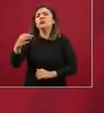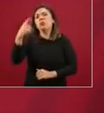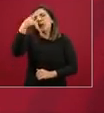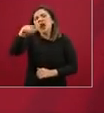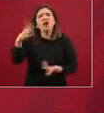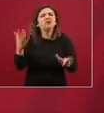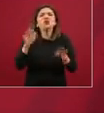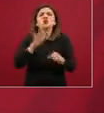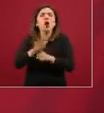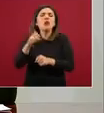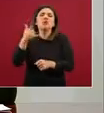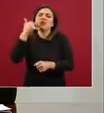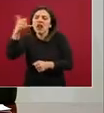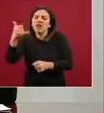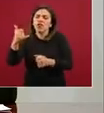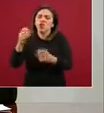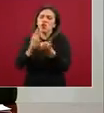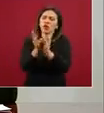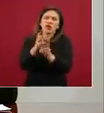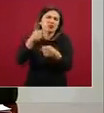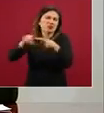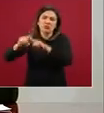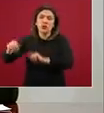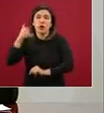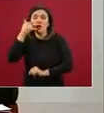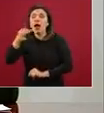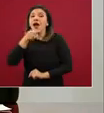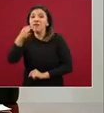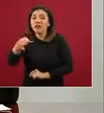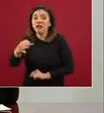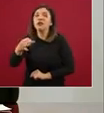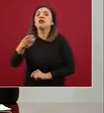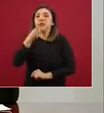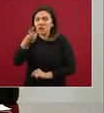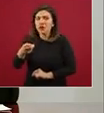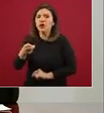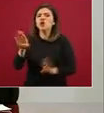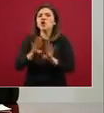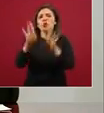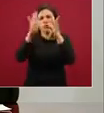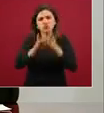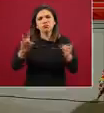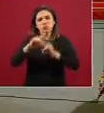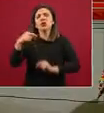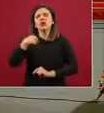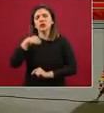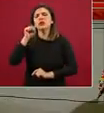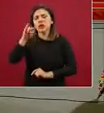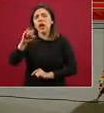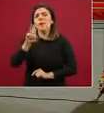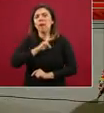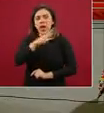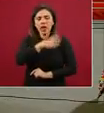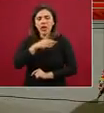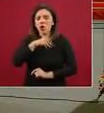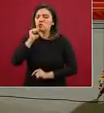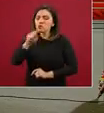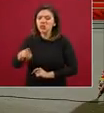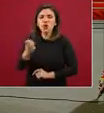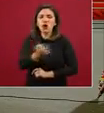por cualquier medio que tengan y manifiestan, digamos, también su deseo de que van